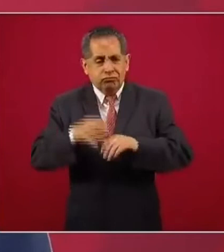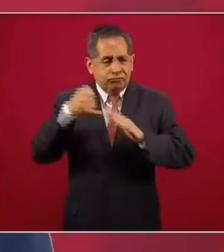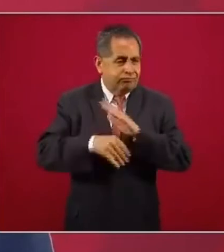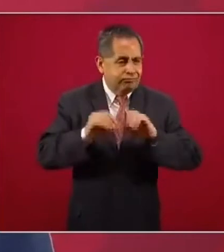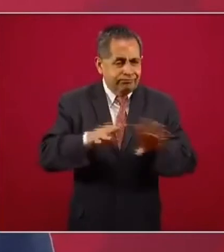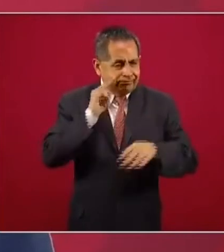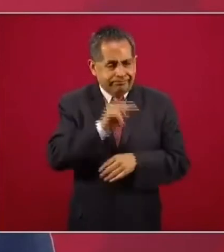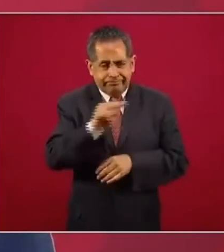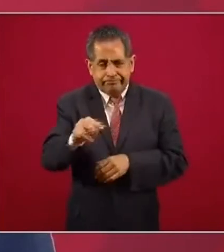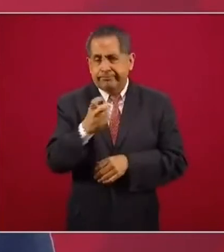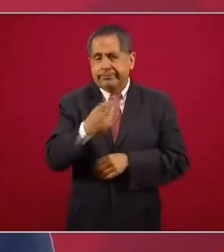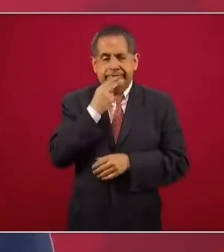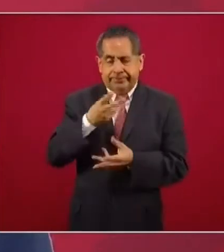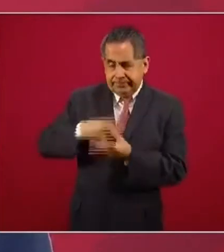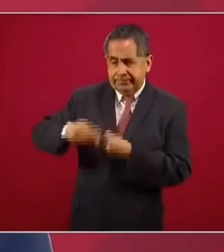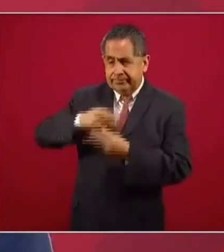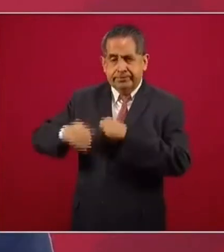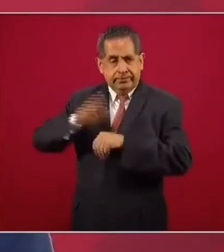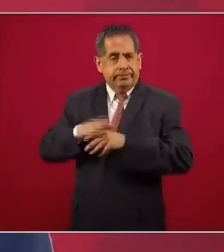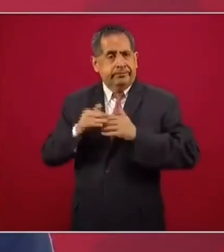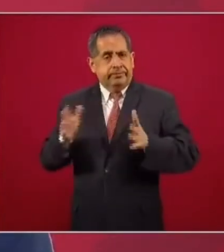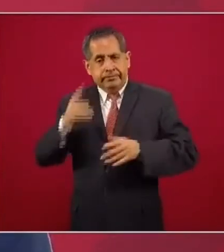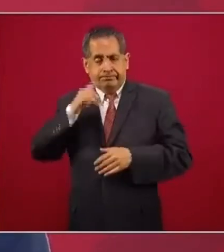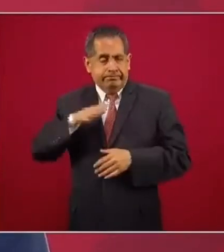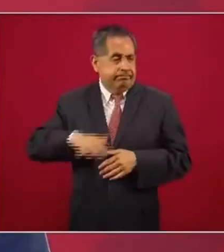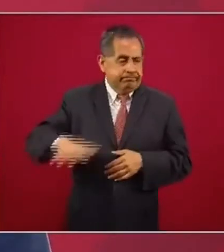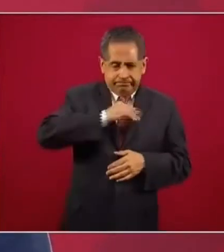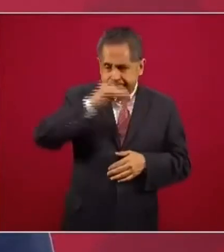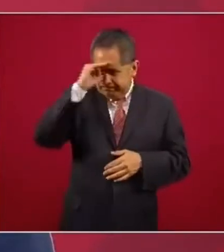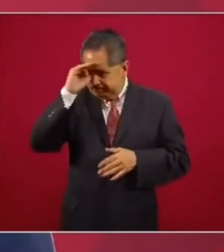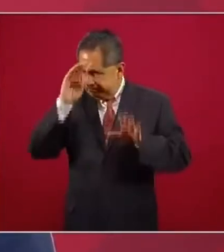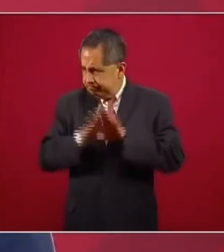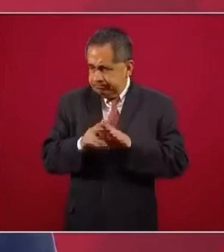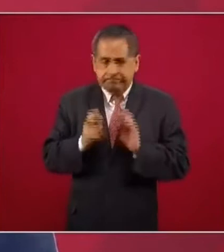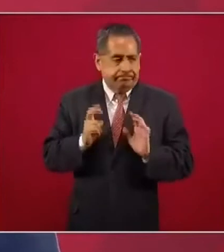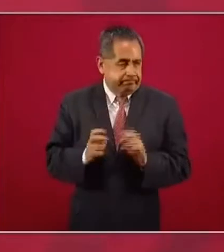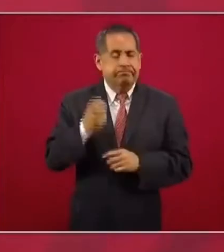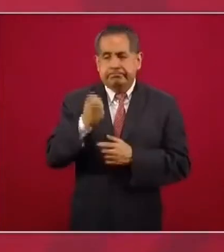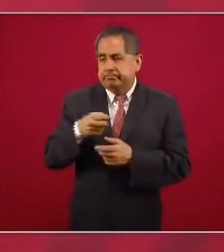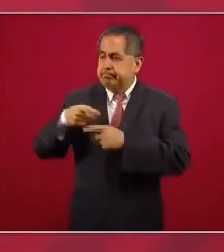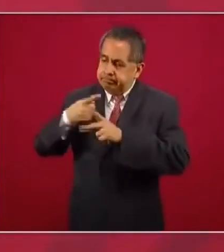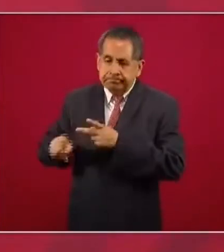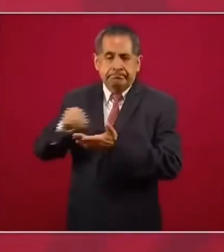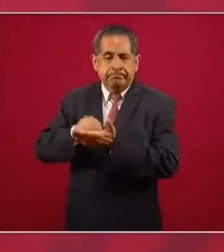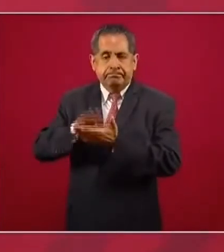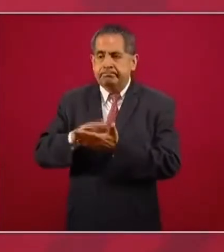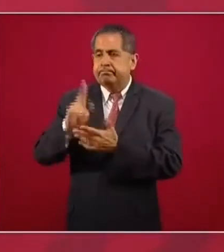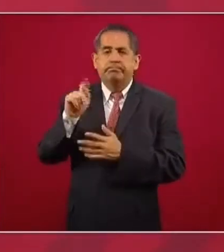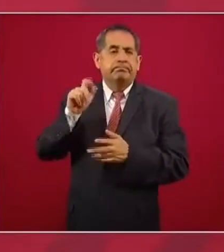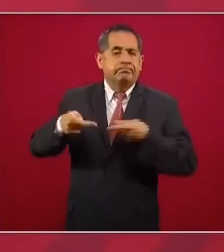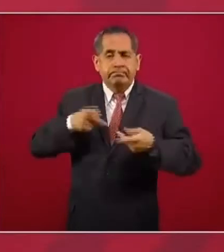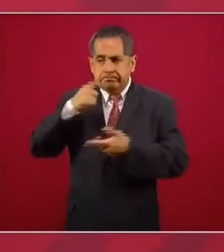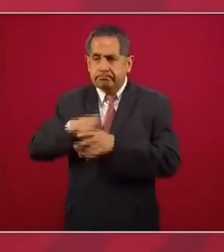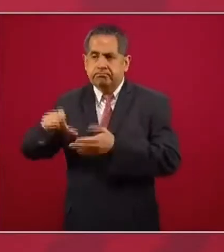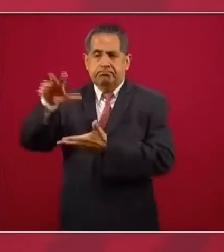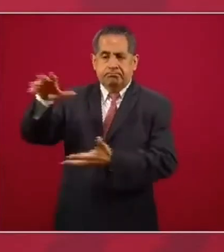mercado sustantiva, amplia y profunda para mapear el mercado y a partir de ahí implementar la estrategia